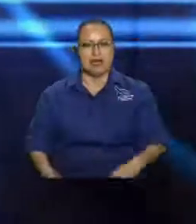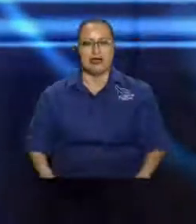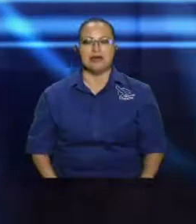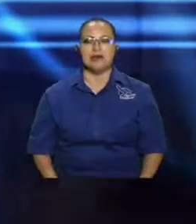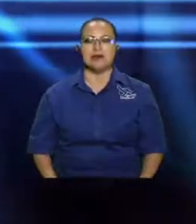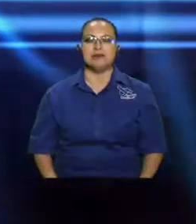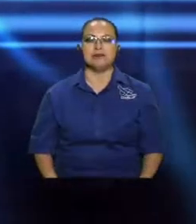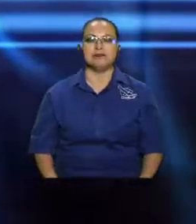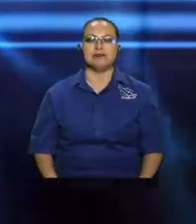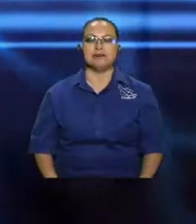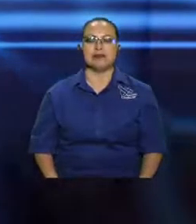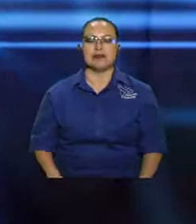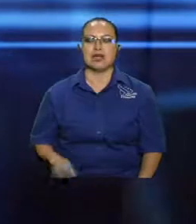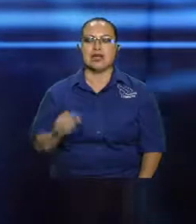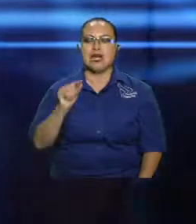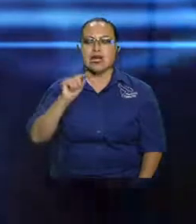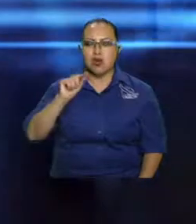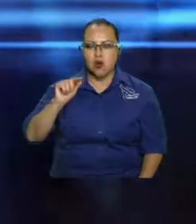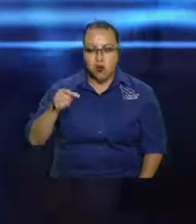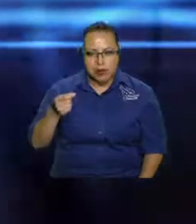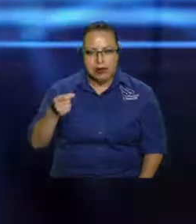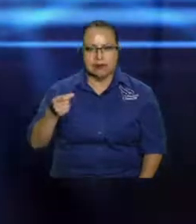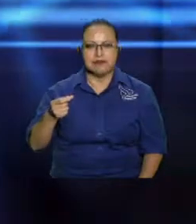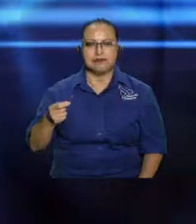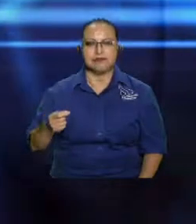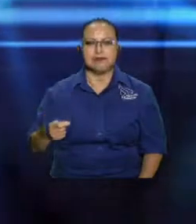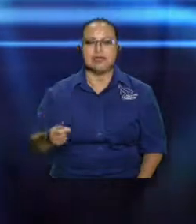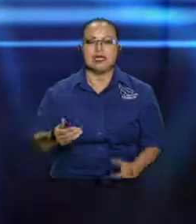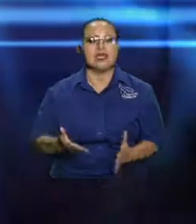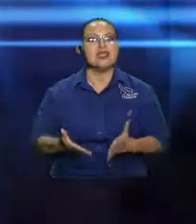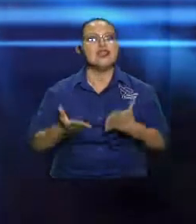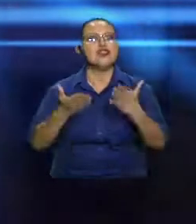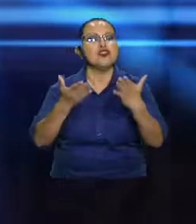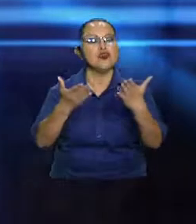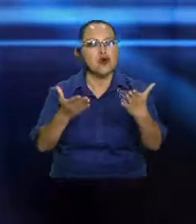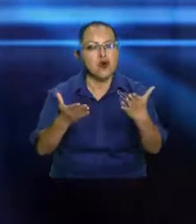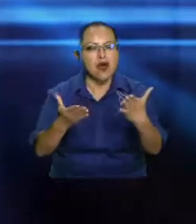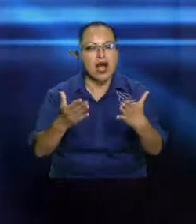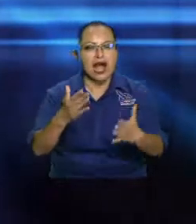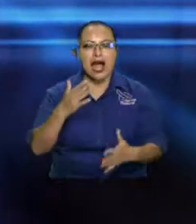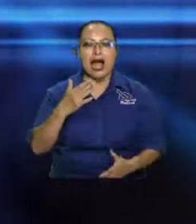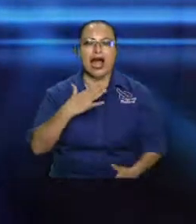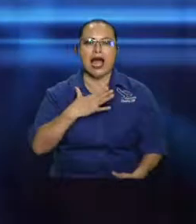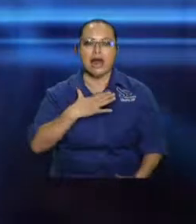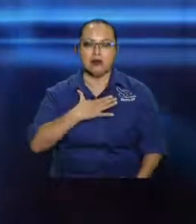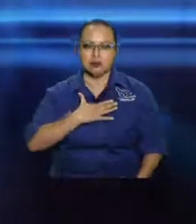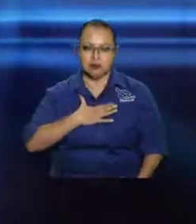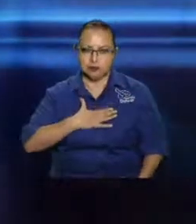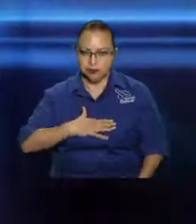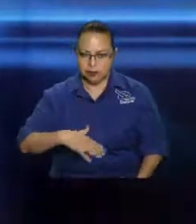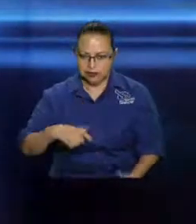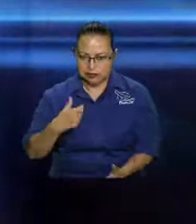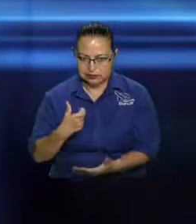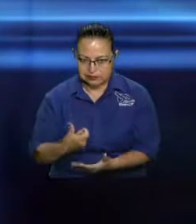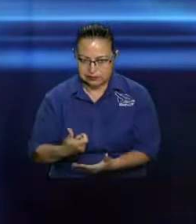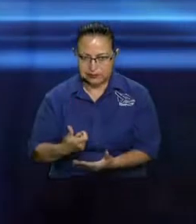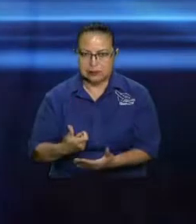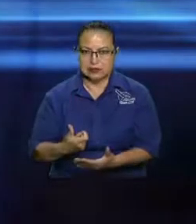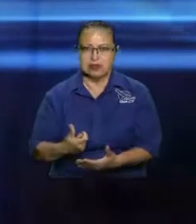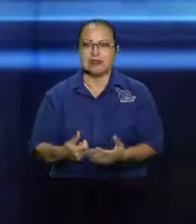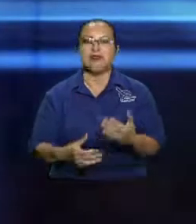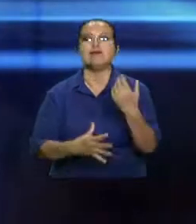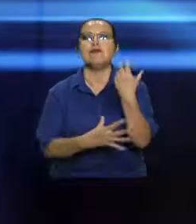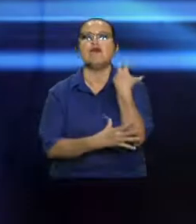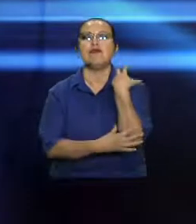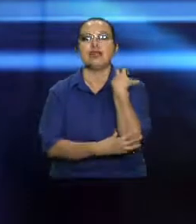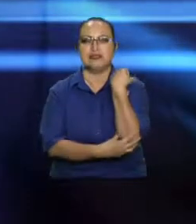demás versiones que no dicen así. Repartió, coma, dio a los pobres.